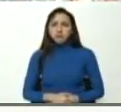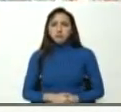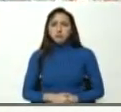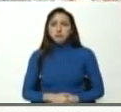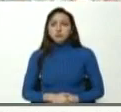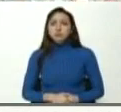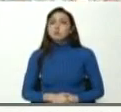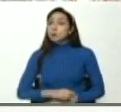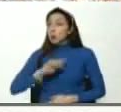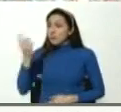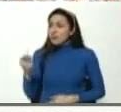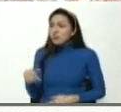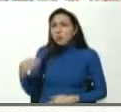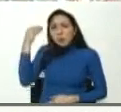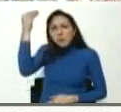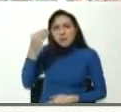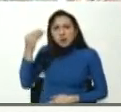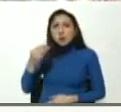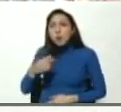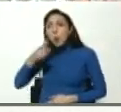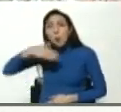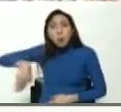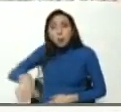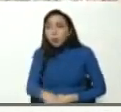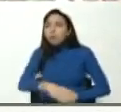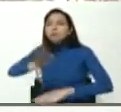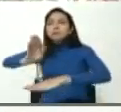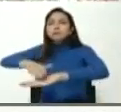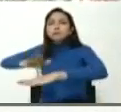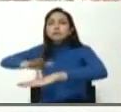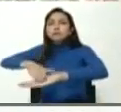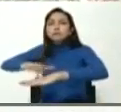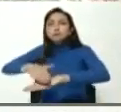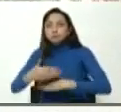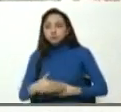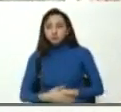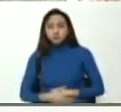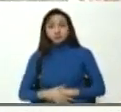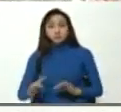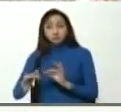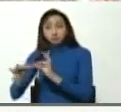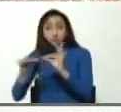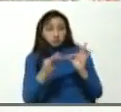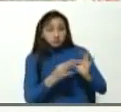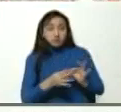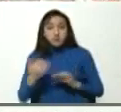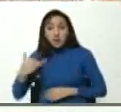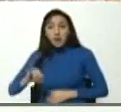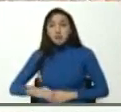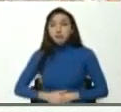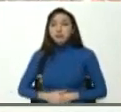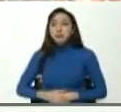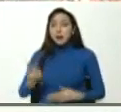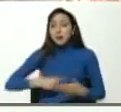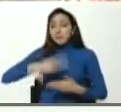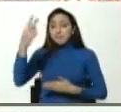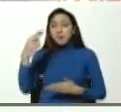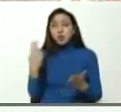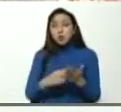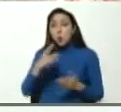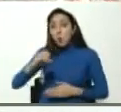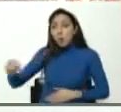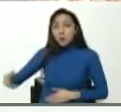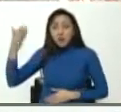lo primero que pensó fue ir a buscar al pueblo ya las articulaciones a través del plan bolívar 2000 para